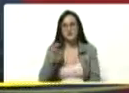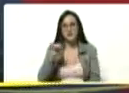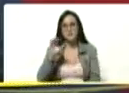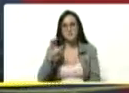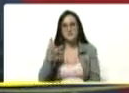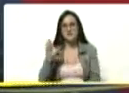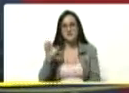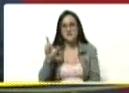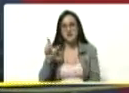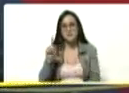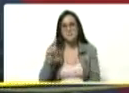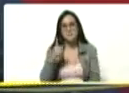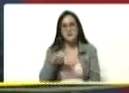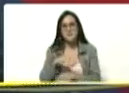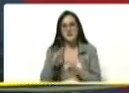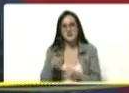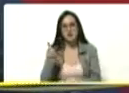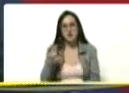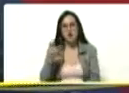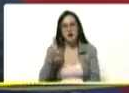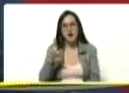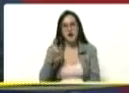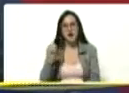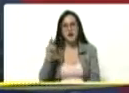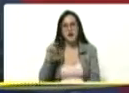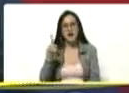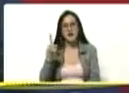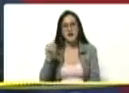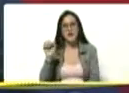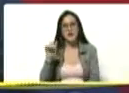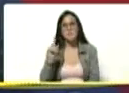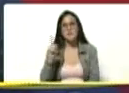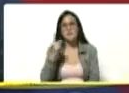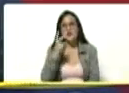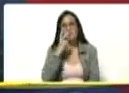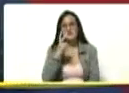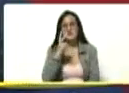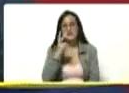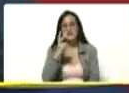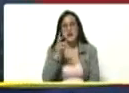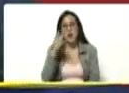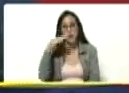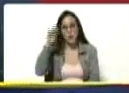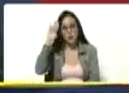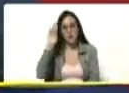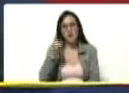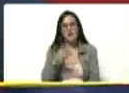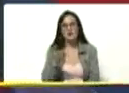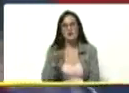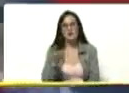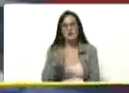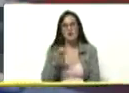primer ministro de Granada, quien realiza su primera visita a Cuba como jefe de gobierno de esa hermana